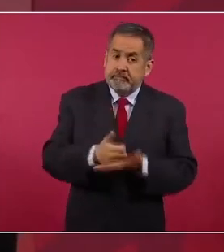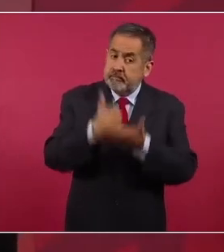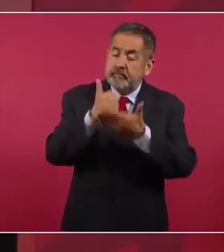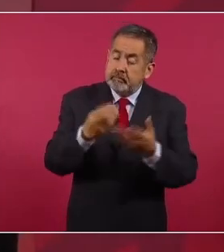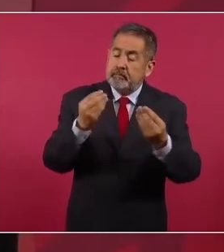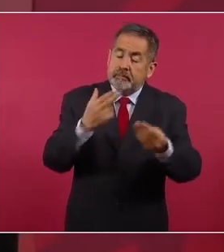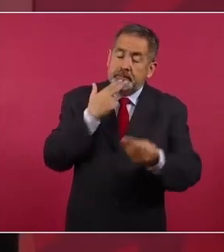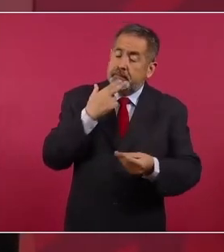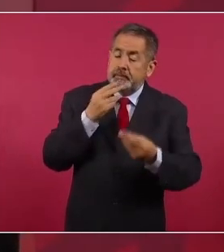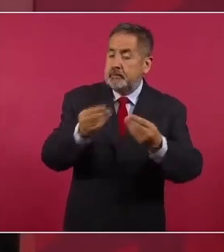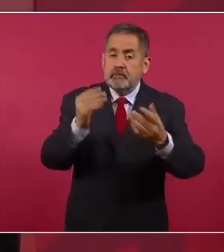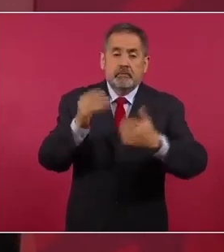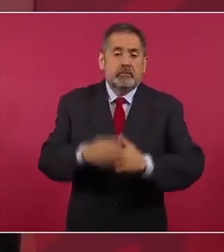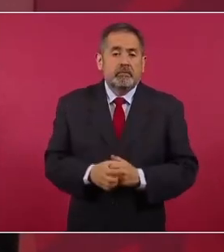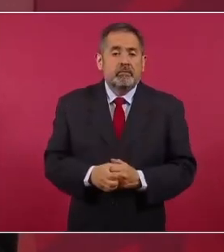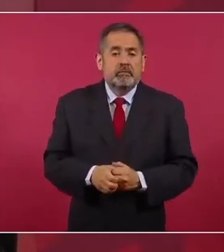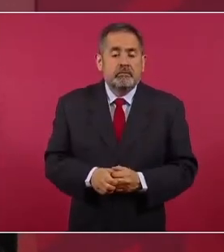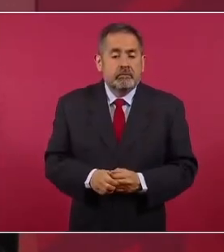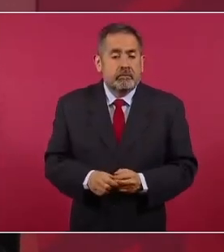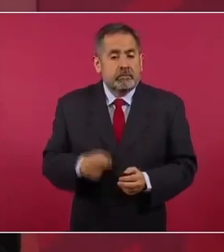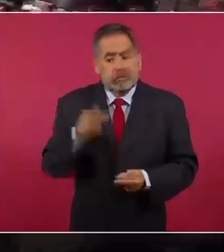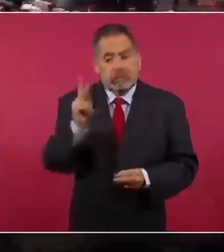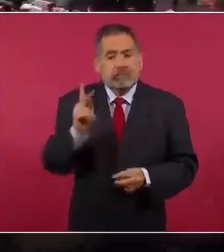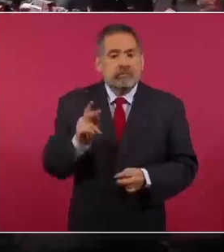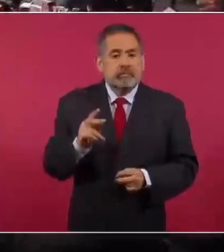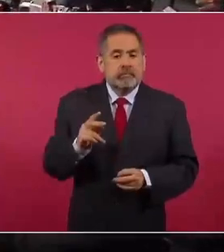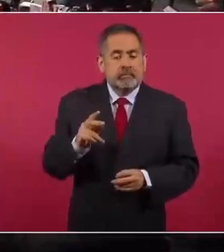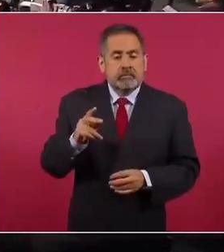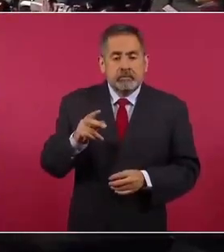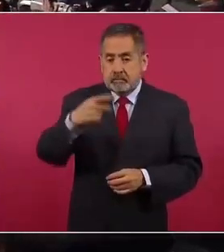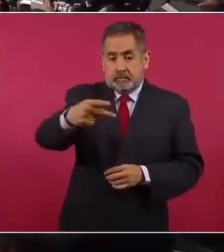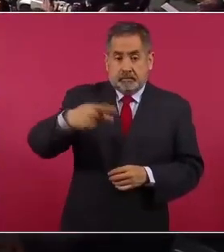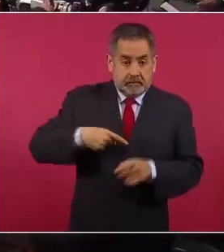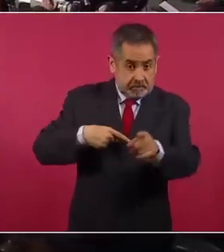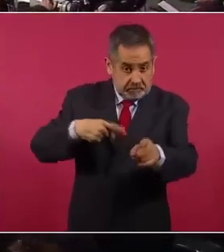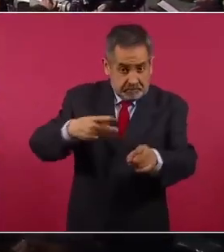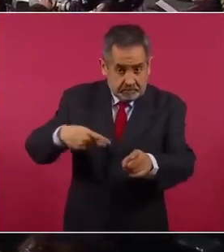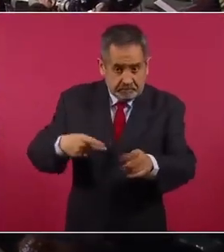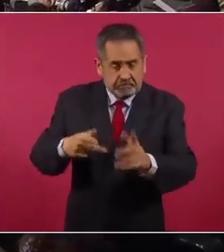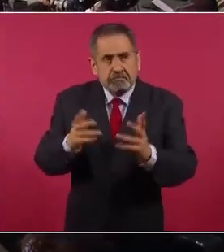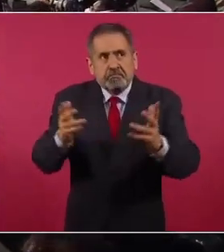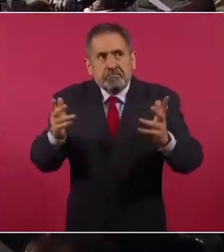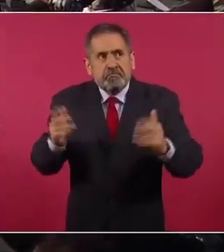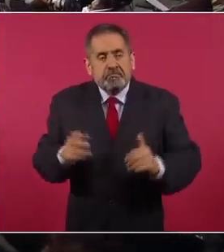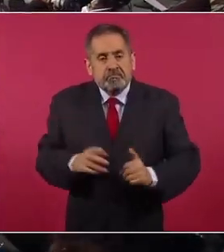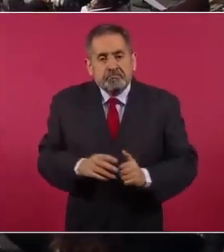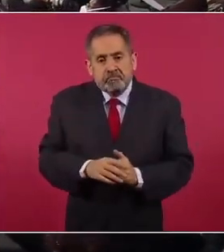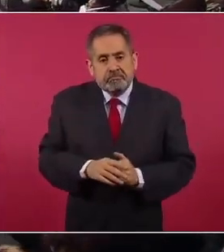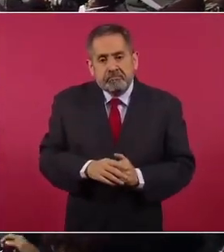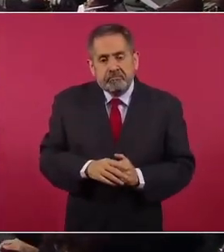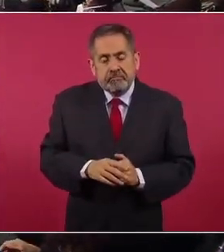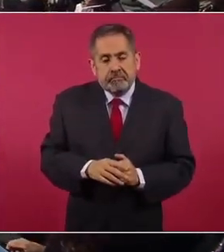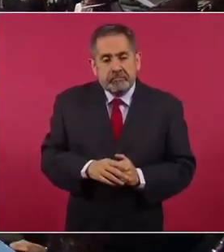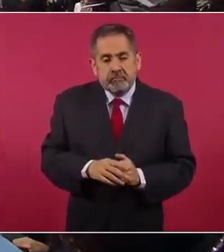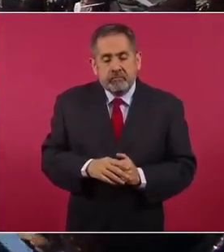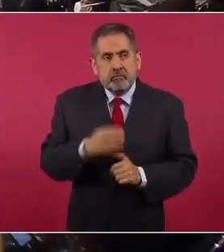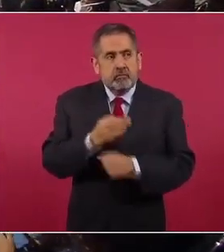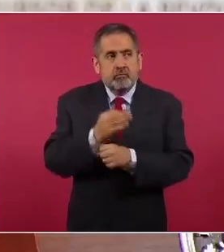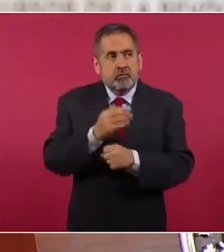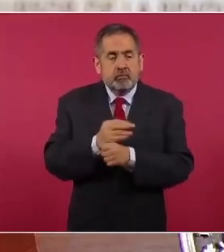mucho. Pero de lo que me preguntas, pues no ha